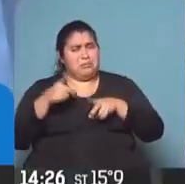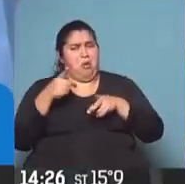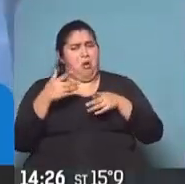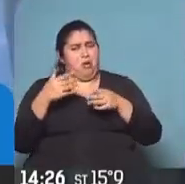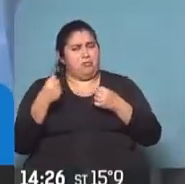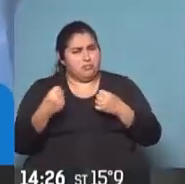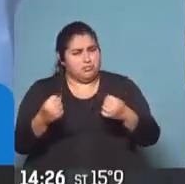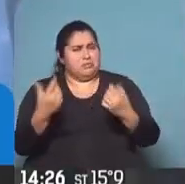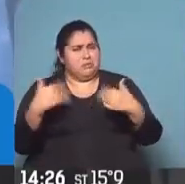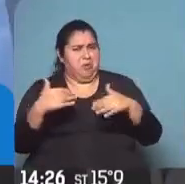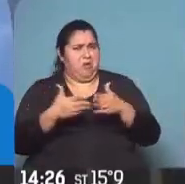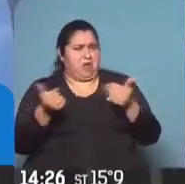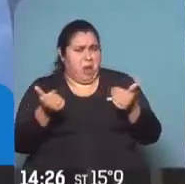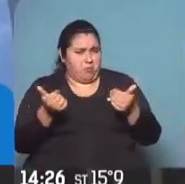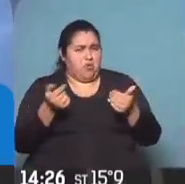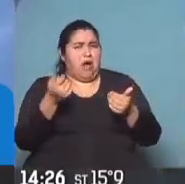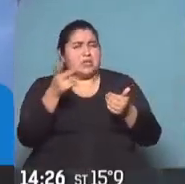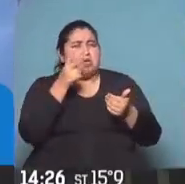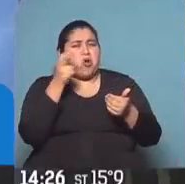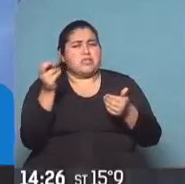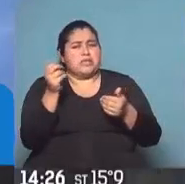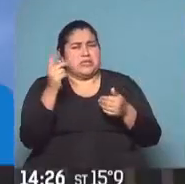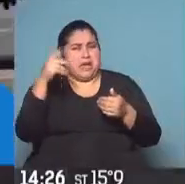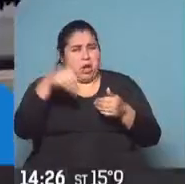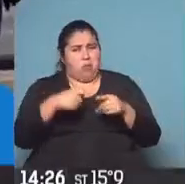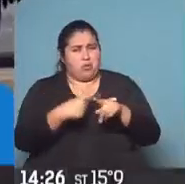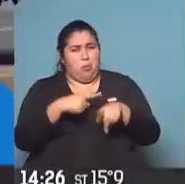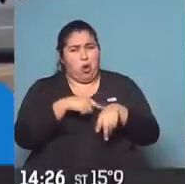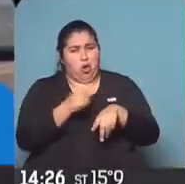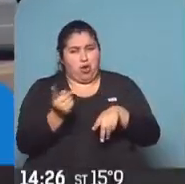superiores a los 80 kilómetros por hora